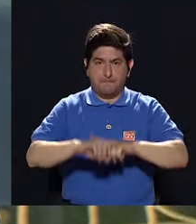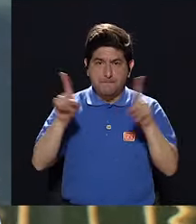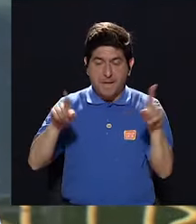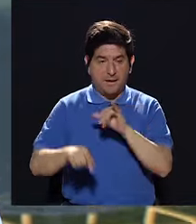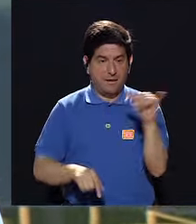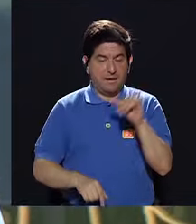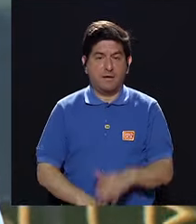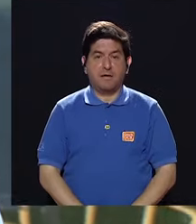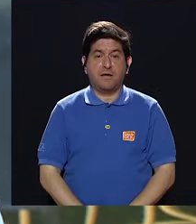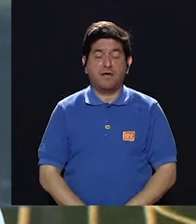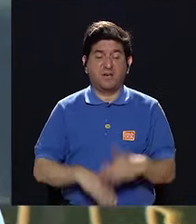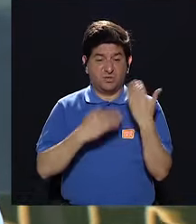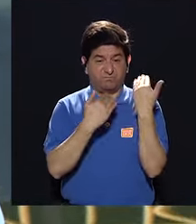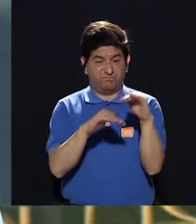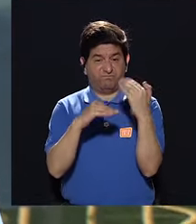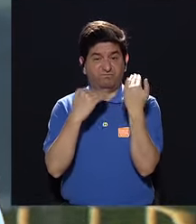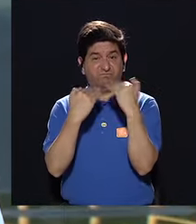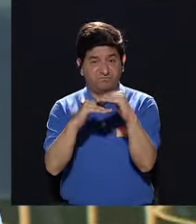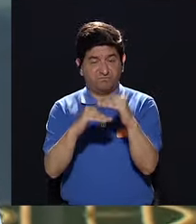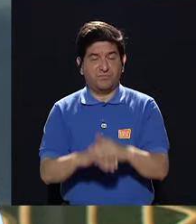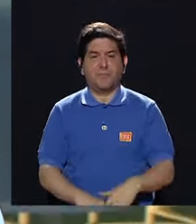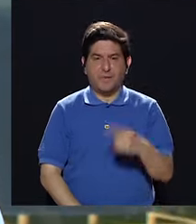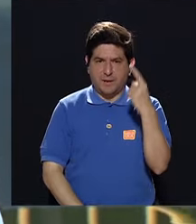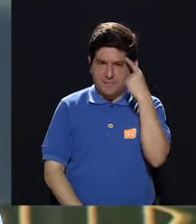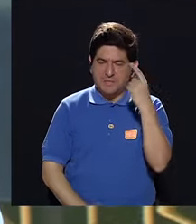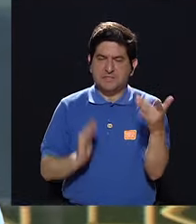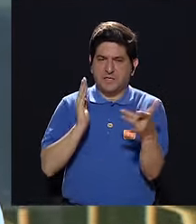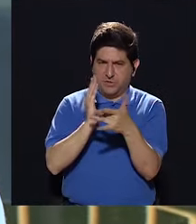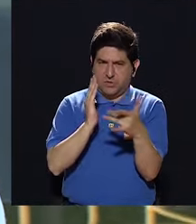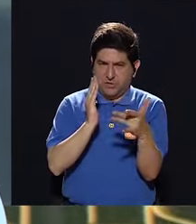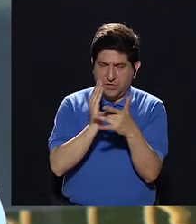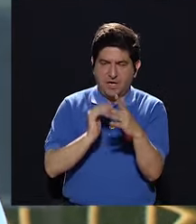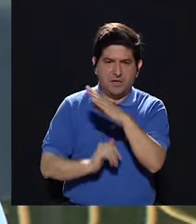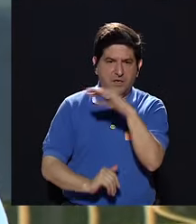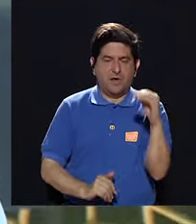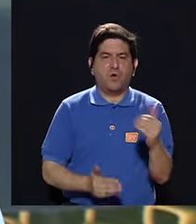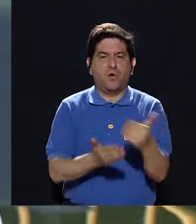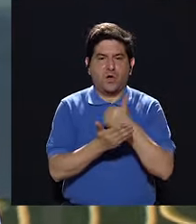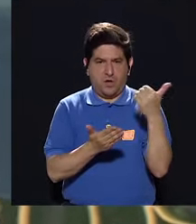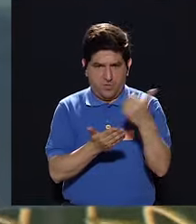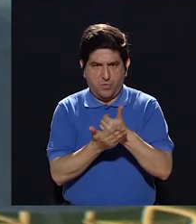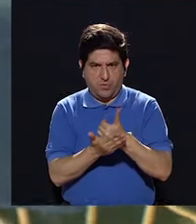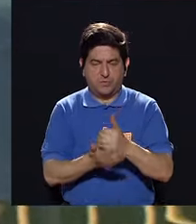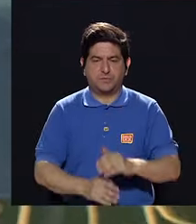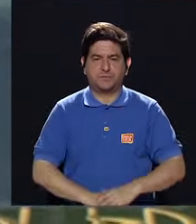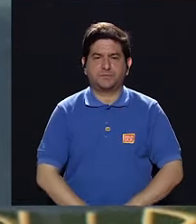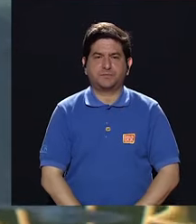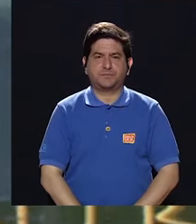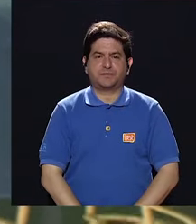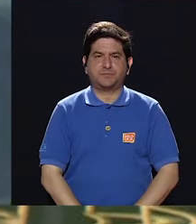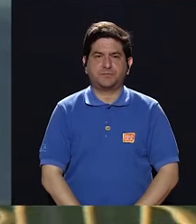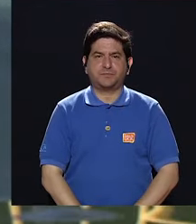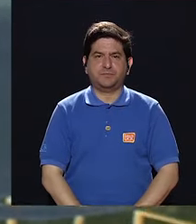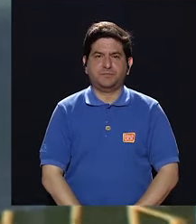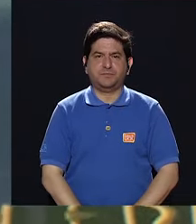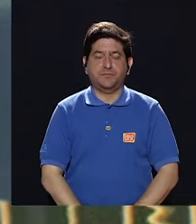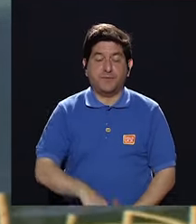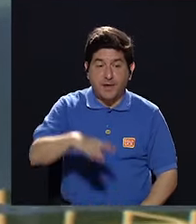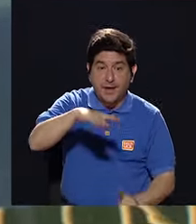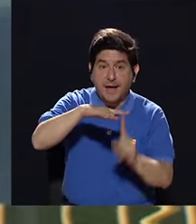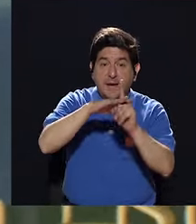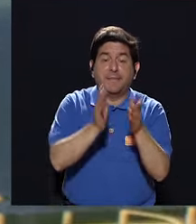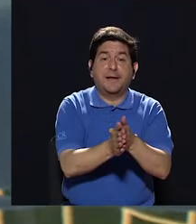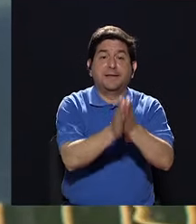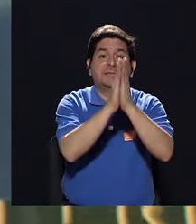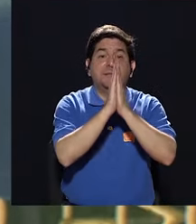pero también con serias limitaciones, ¿verdad? Desde el punto de vista técnico y desde el punto de vista de recursos también. Sale en